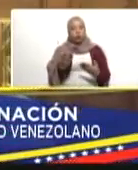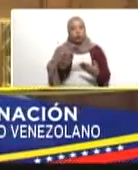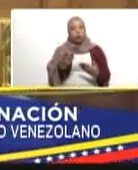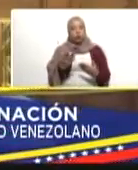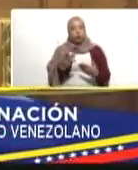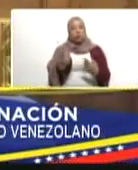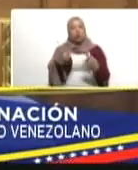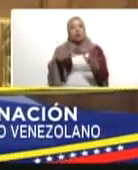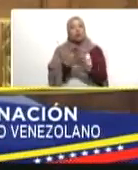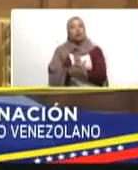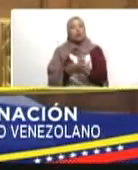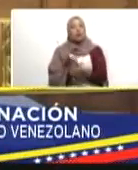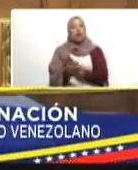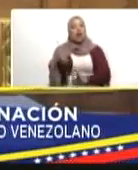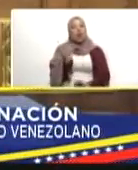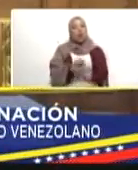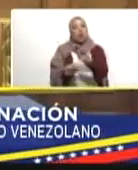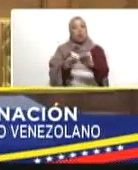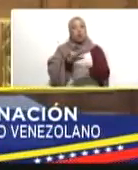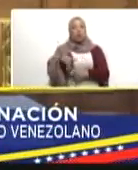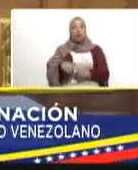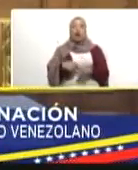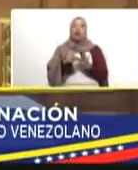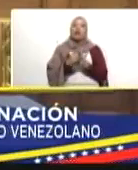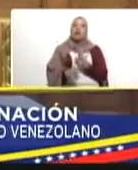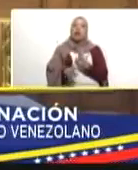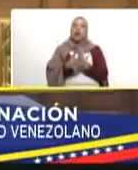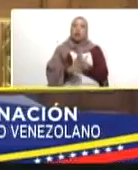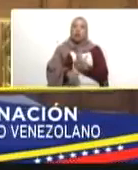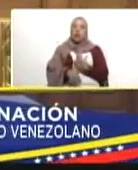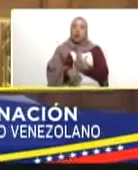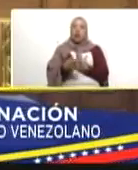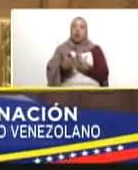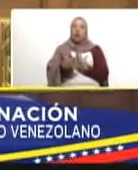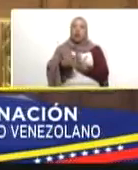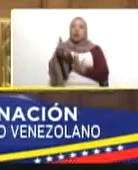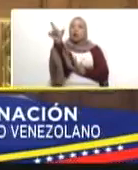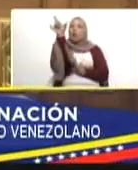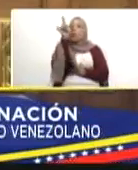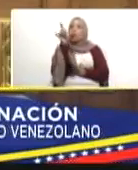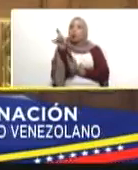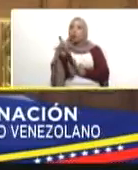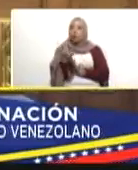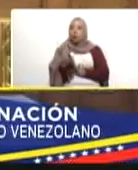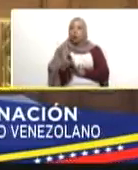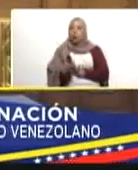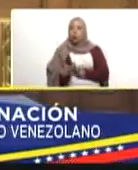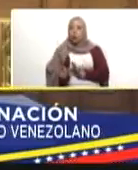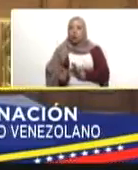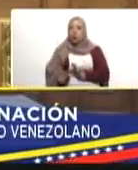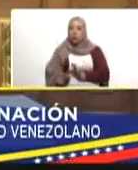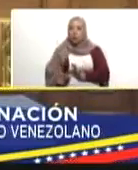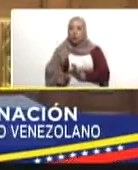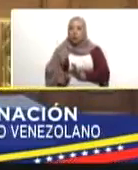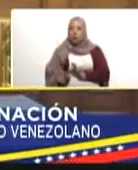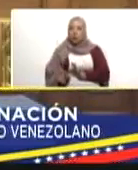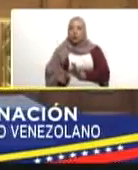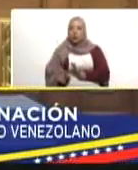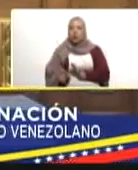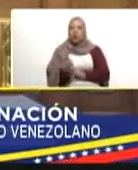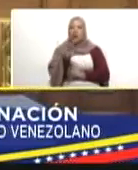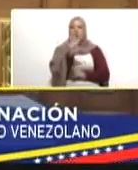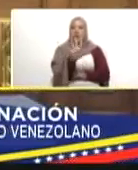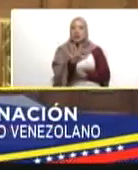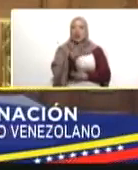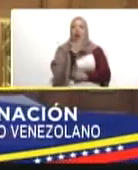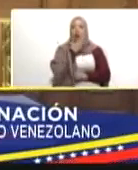marco de la defensa de nuestros derechos sobre la guana yan esquiba el 5 de